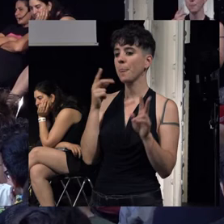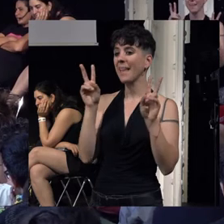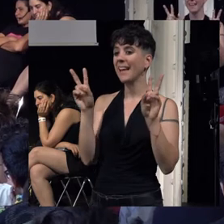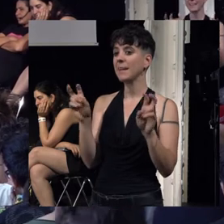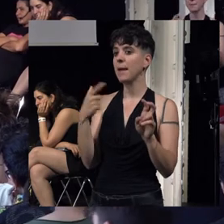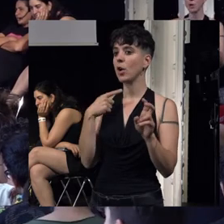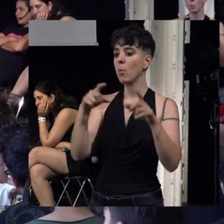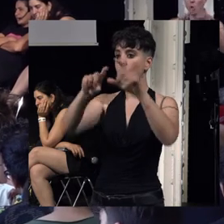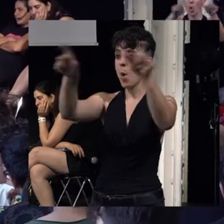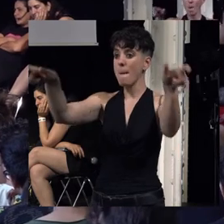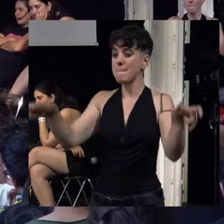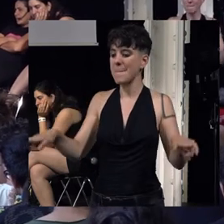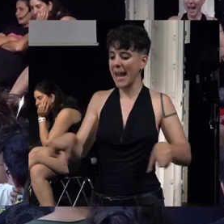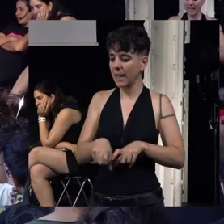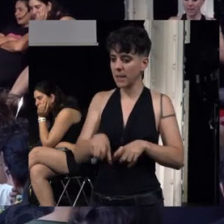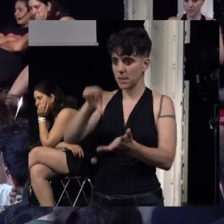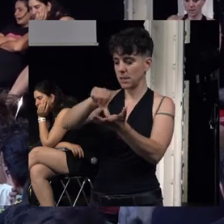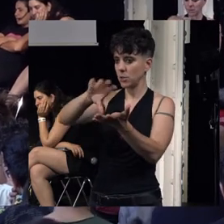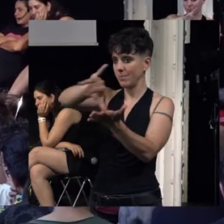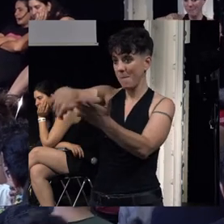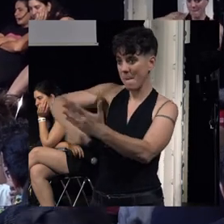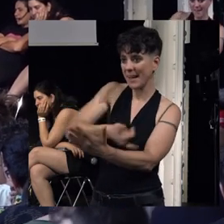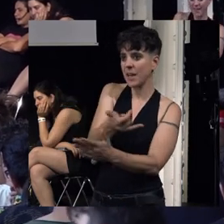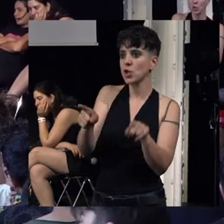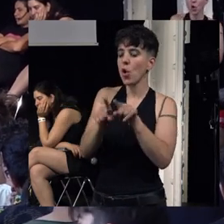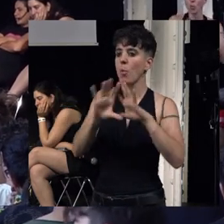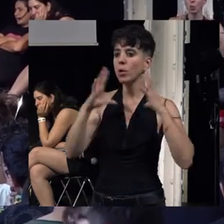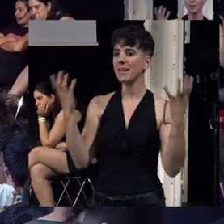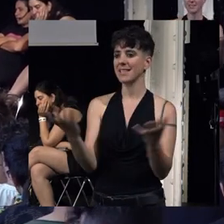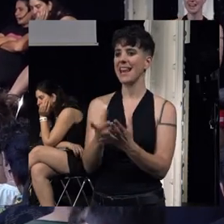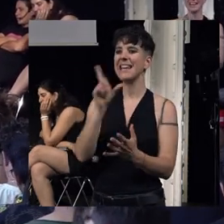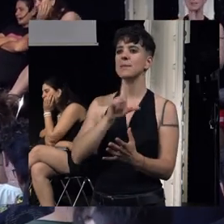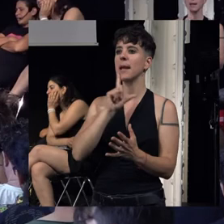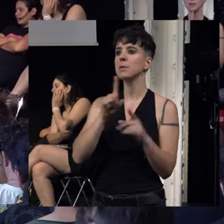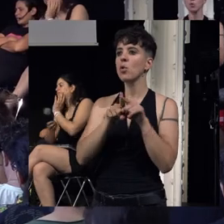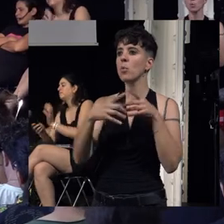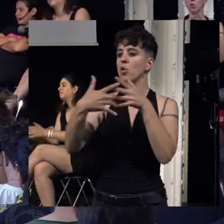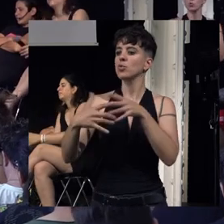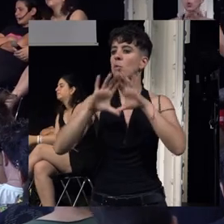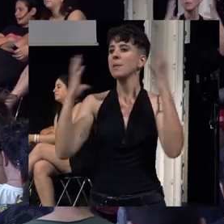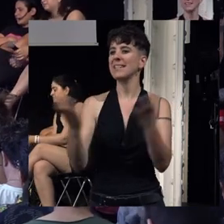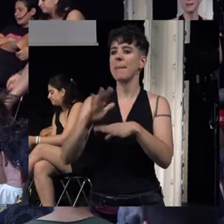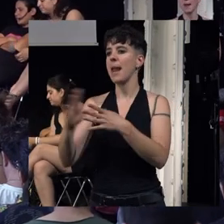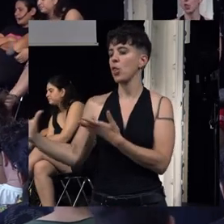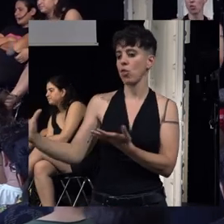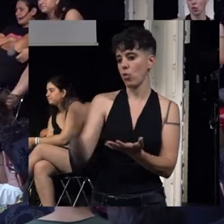plantear los márgenes como universales, es decir, el lesbianismo como una lucha universal para todo el mundo, ¿no? La